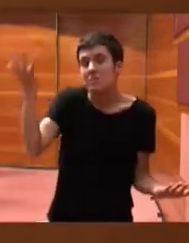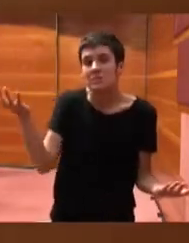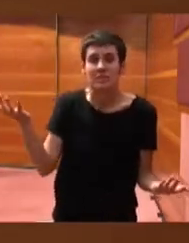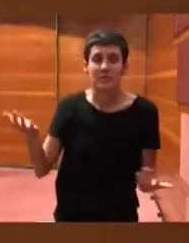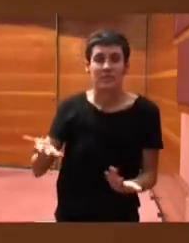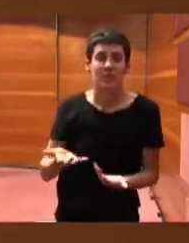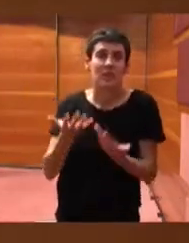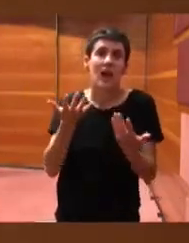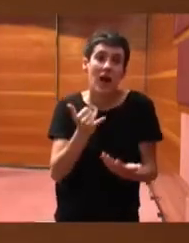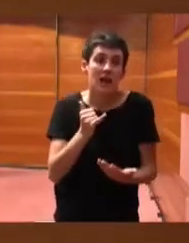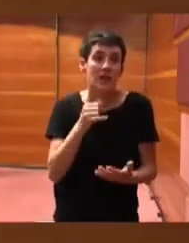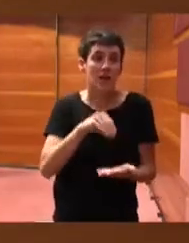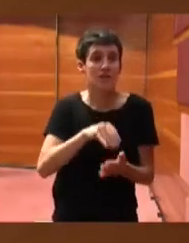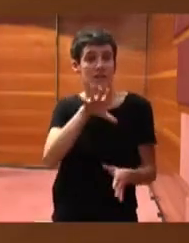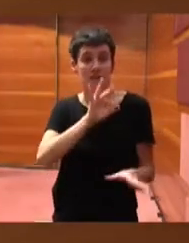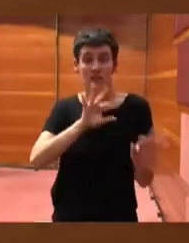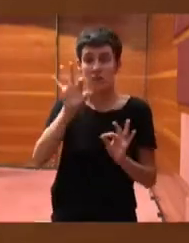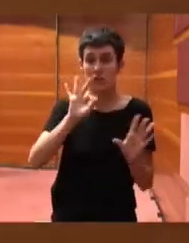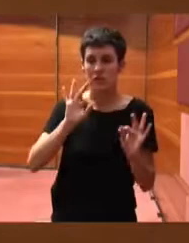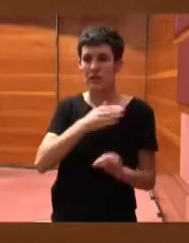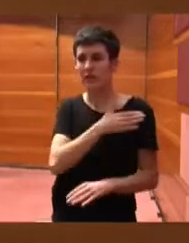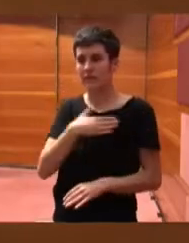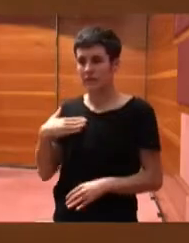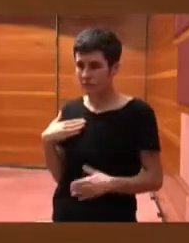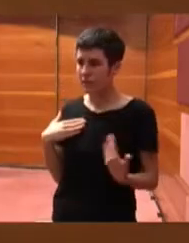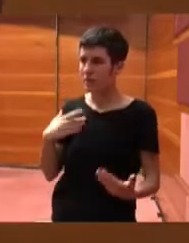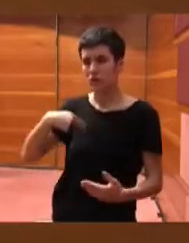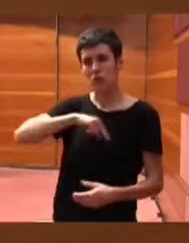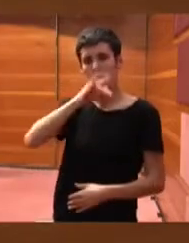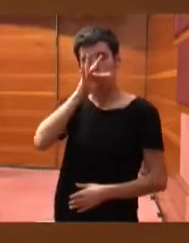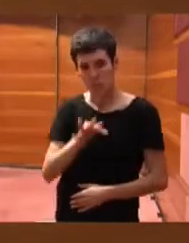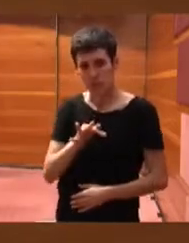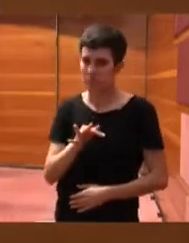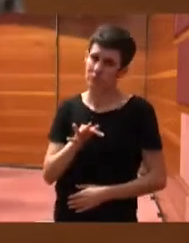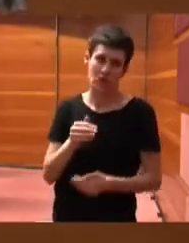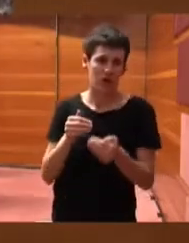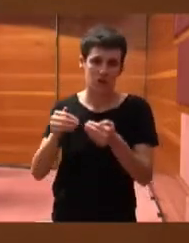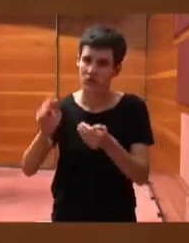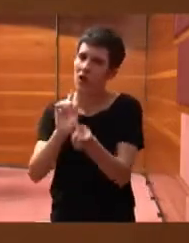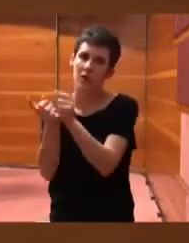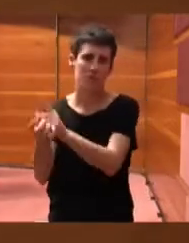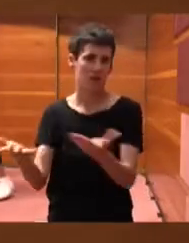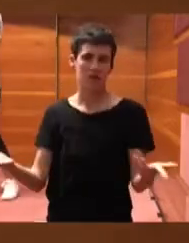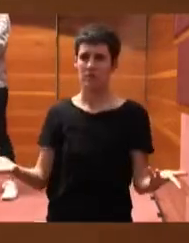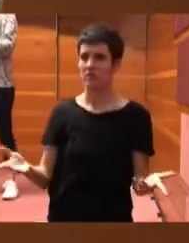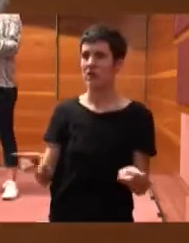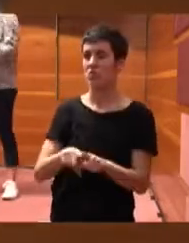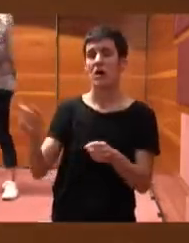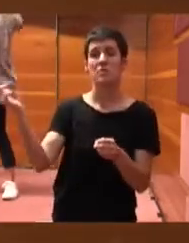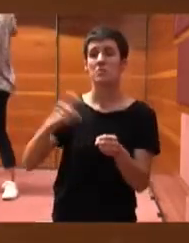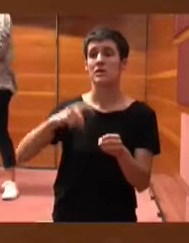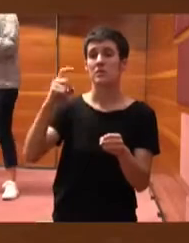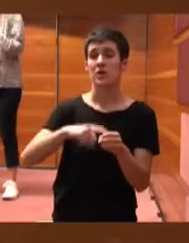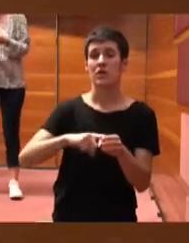Entonces, hay decisiones que por mucho que queramos ahora y digamos que nos comprometemos, no van a ser las que se van a dar. Eso nos pasa con la participación.